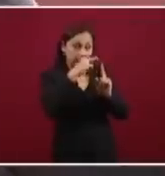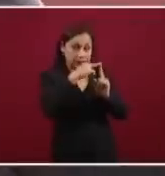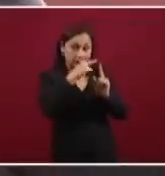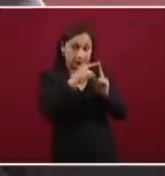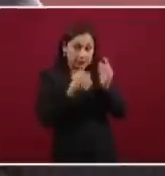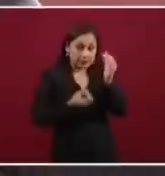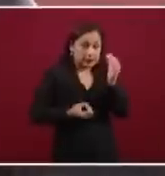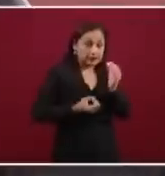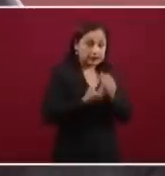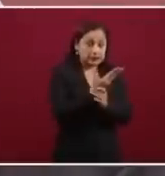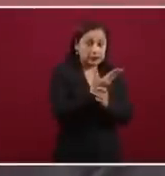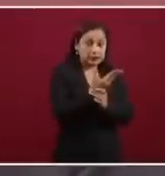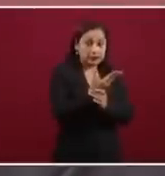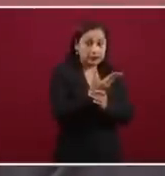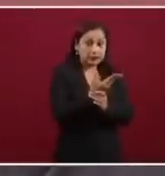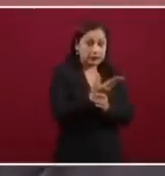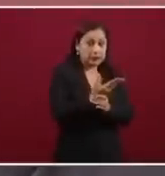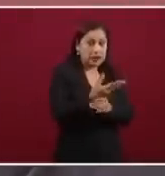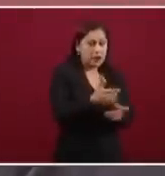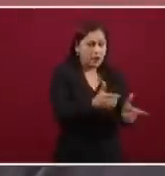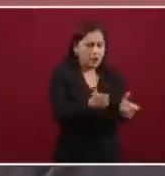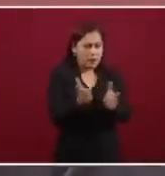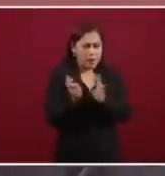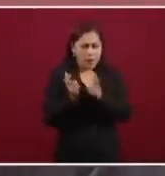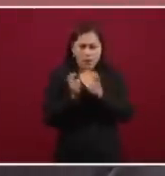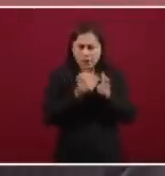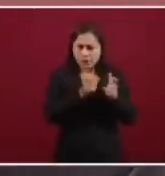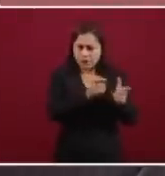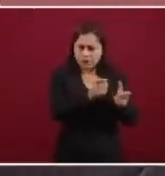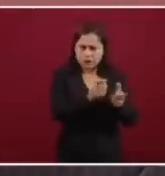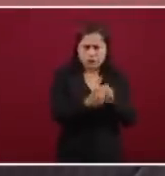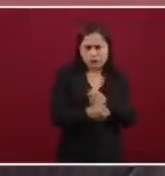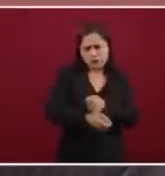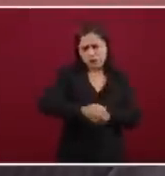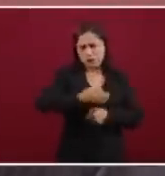el ajusticiamiento y la balacera.